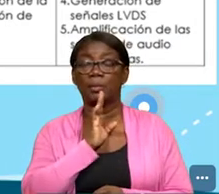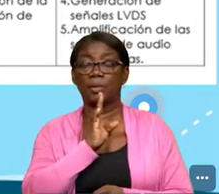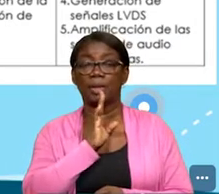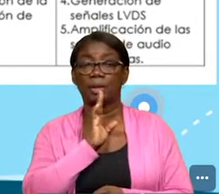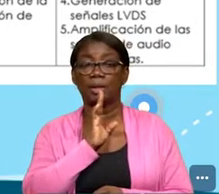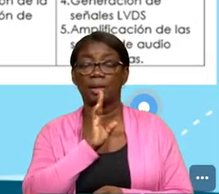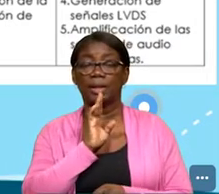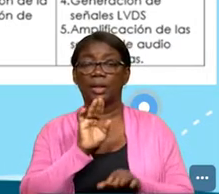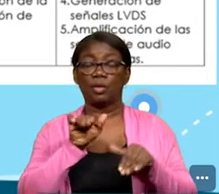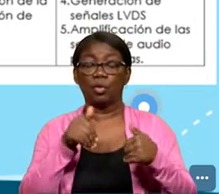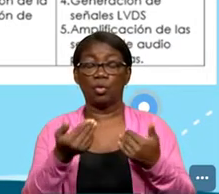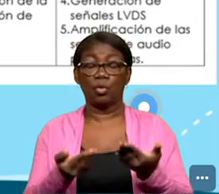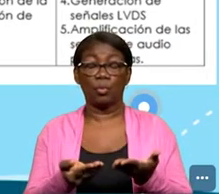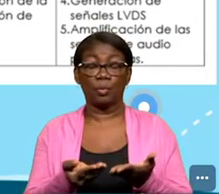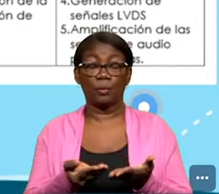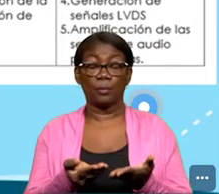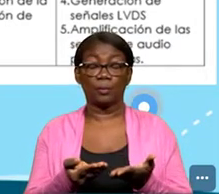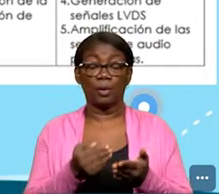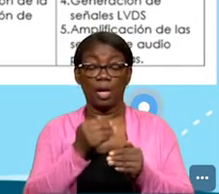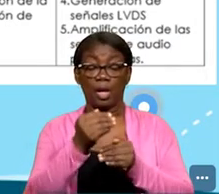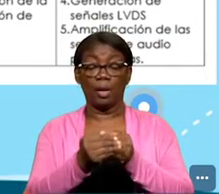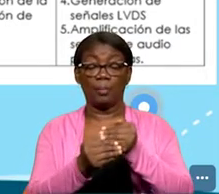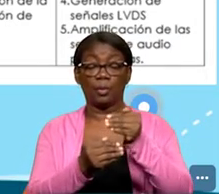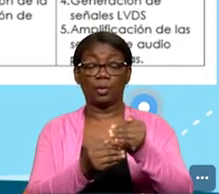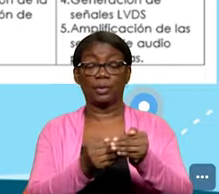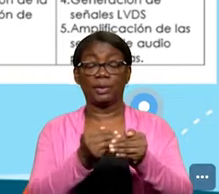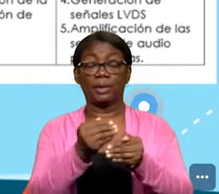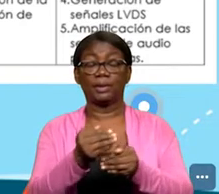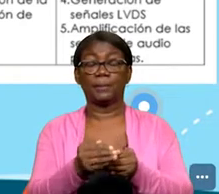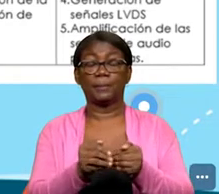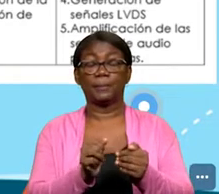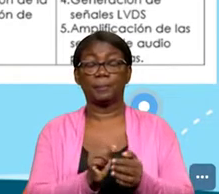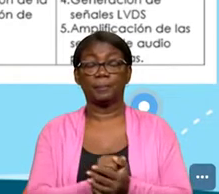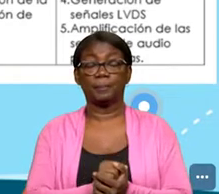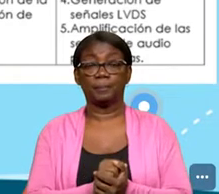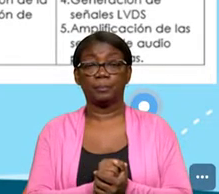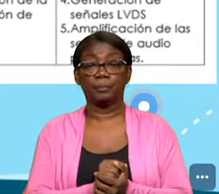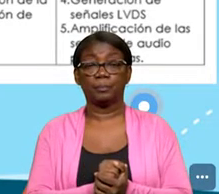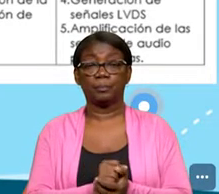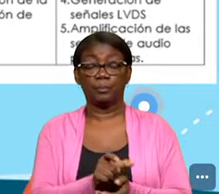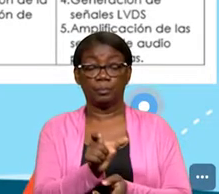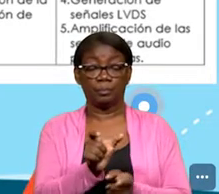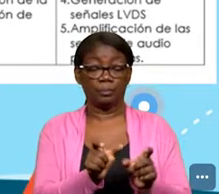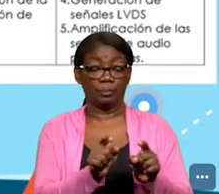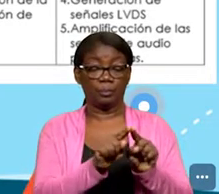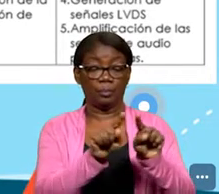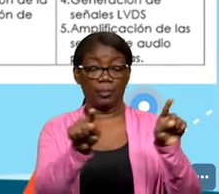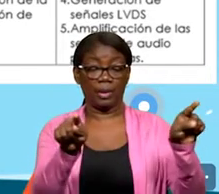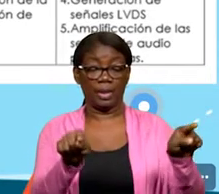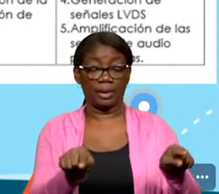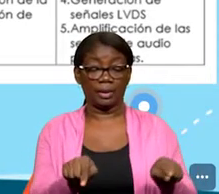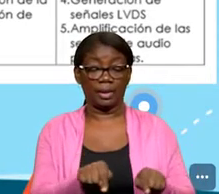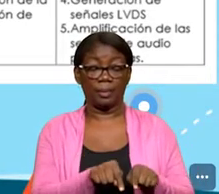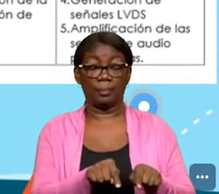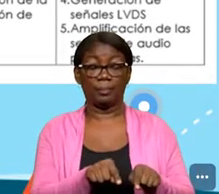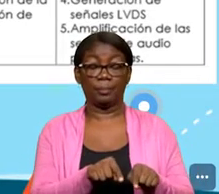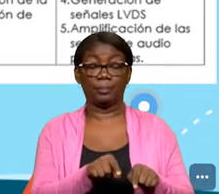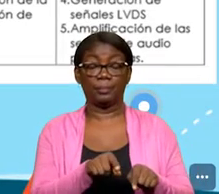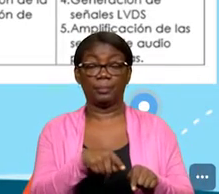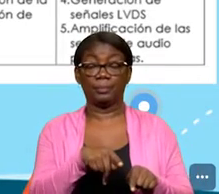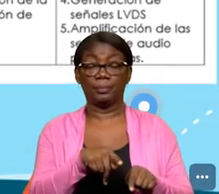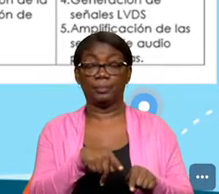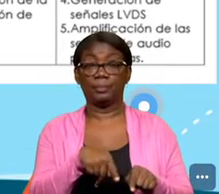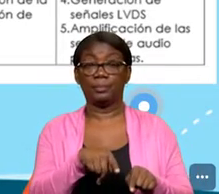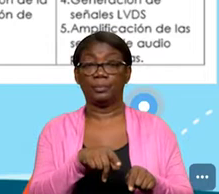el funcionamiento o proceso de lo que es la placa principal. Recuerden que habían